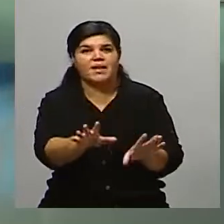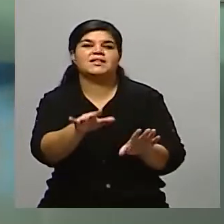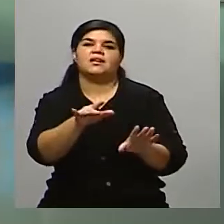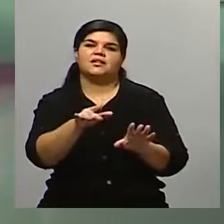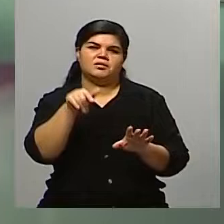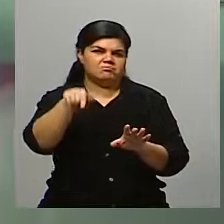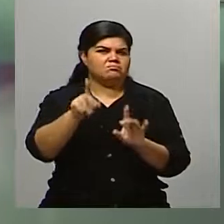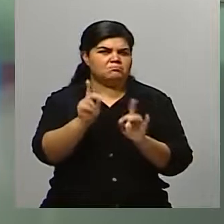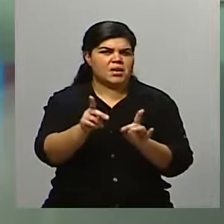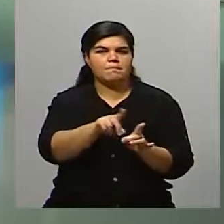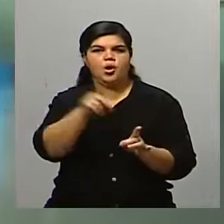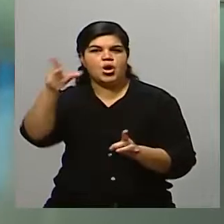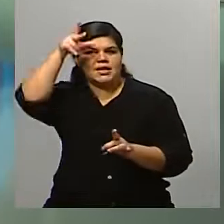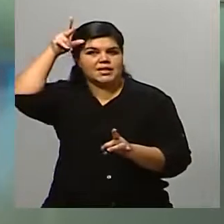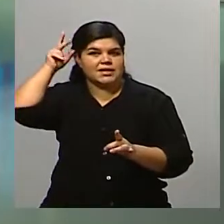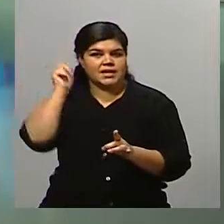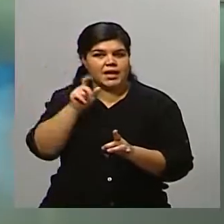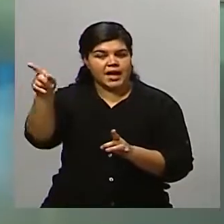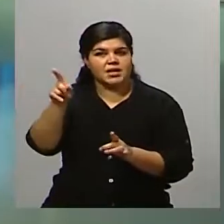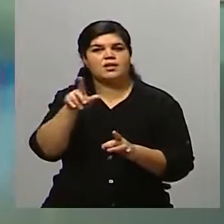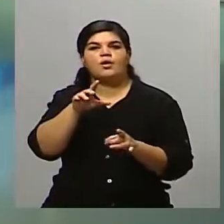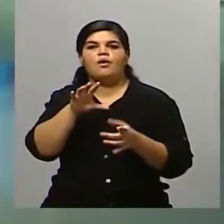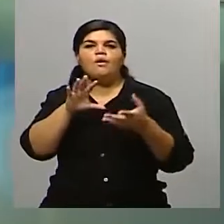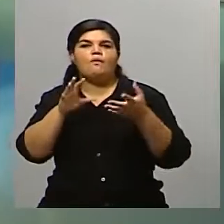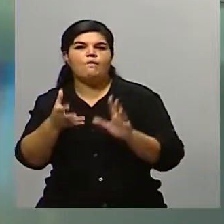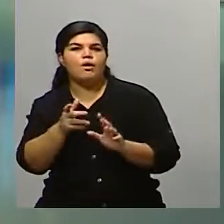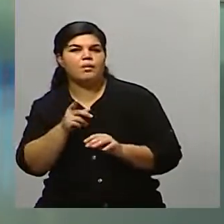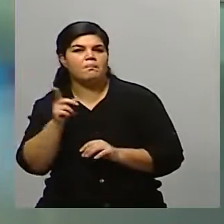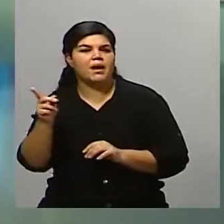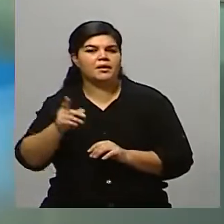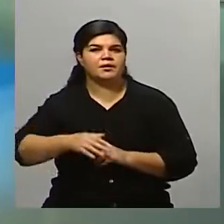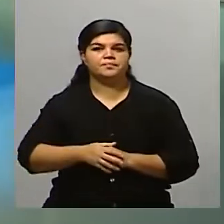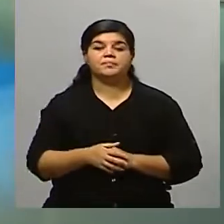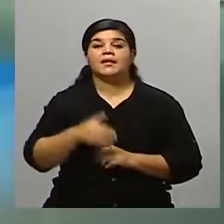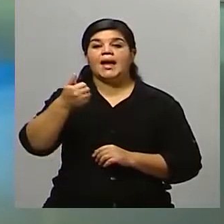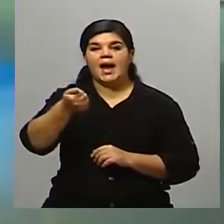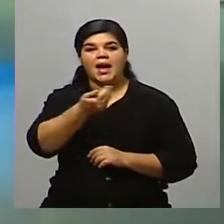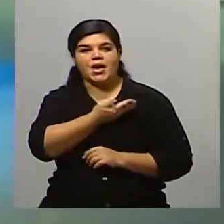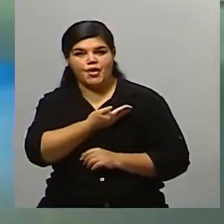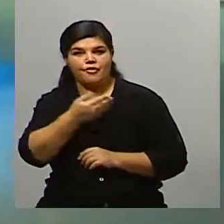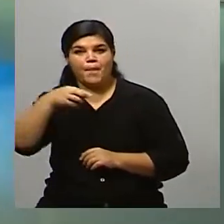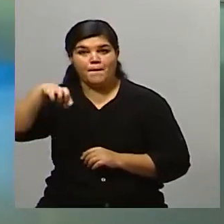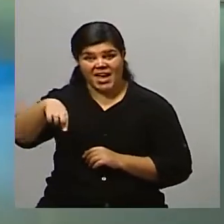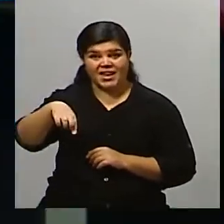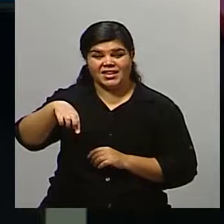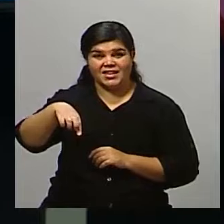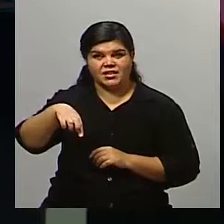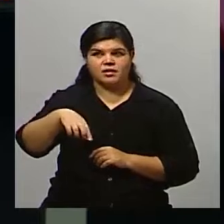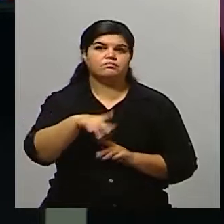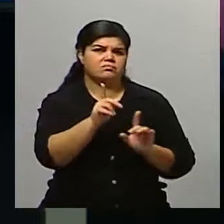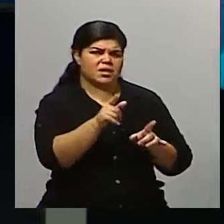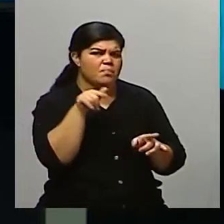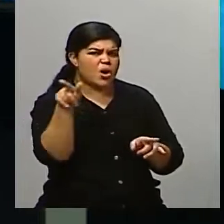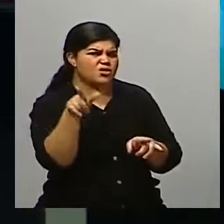también fue causa, o una de las causas fueron las AFP, que hoy en día están en discusión. Fueron uno de los ejemplos que se